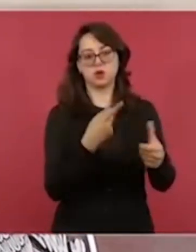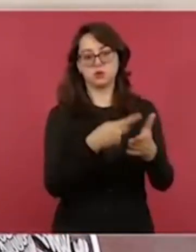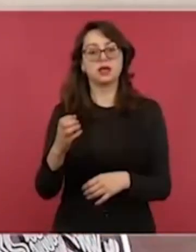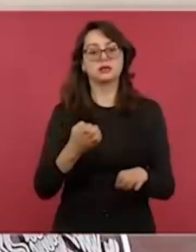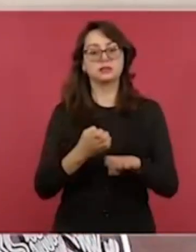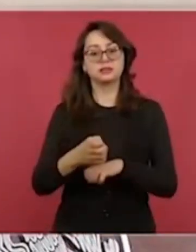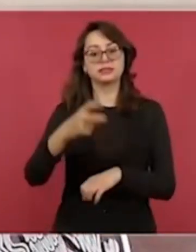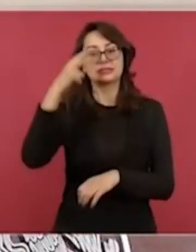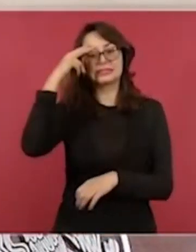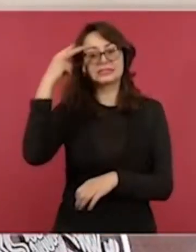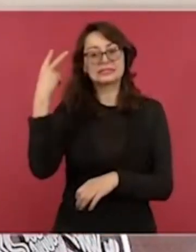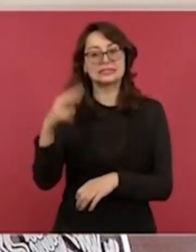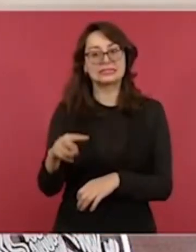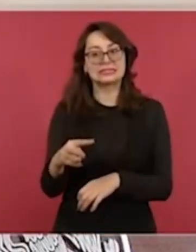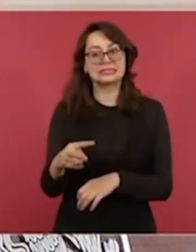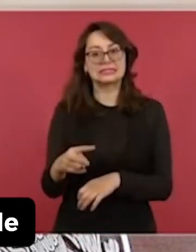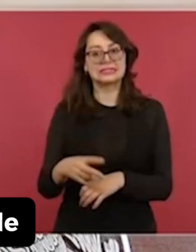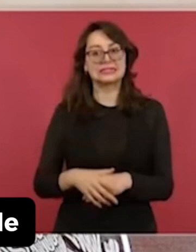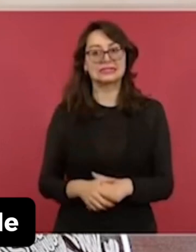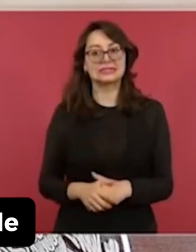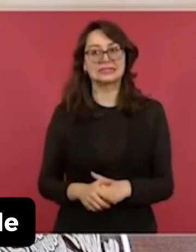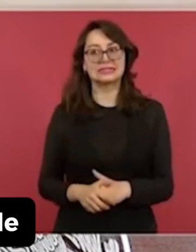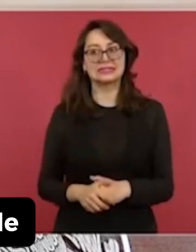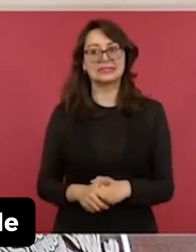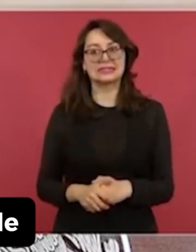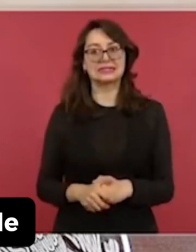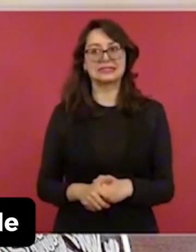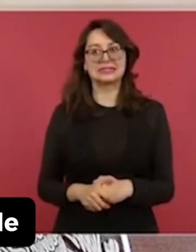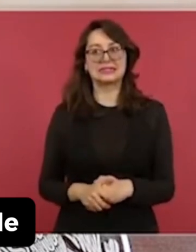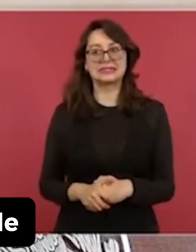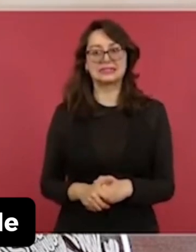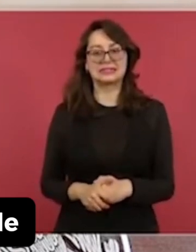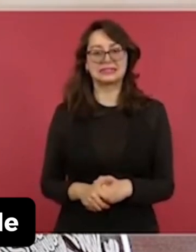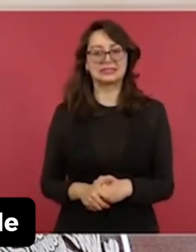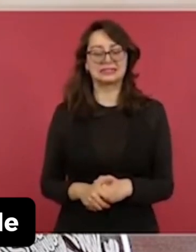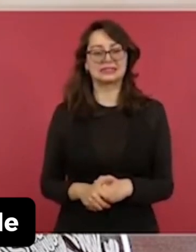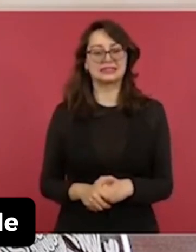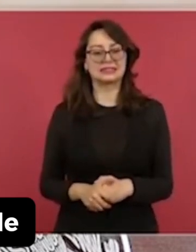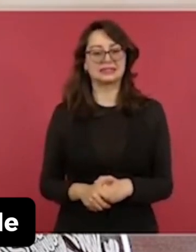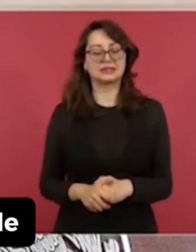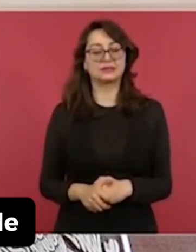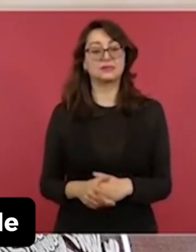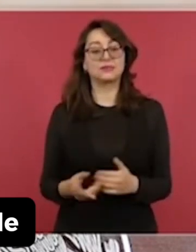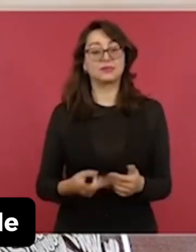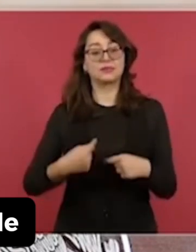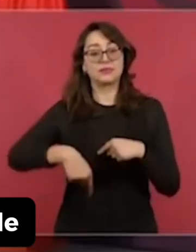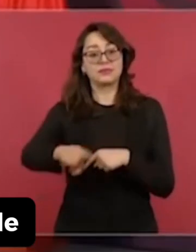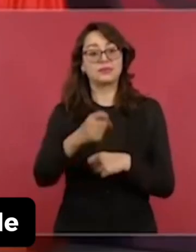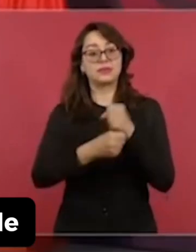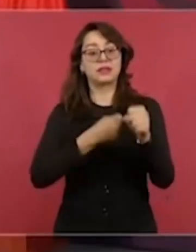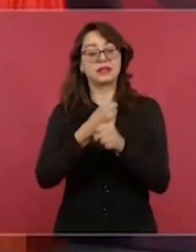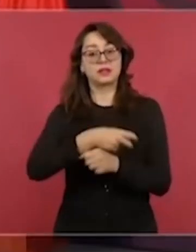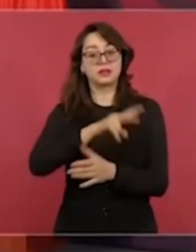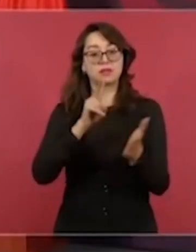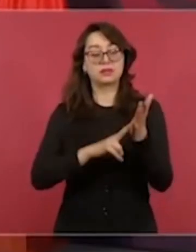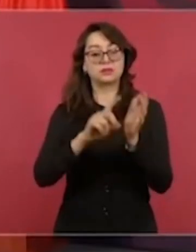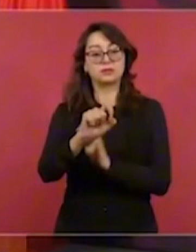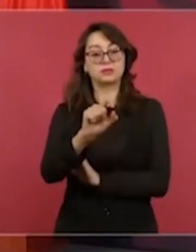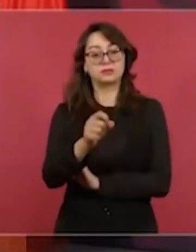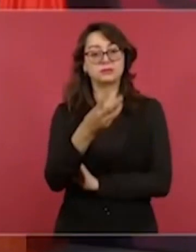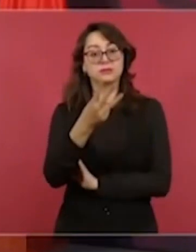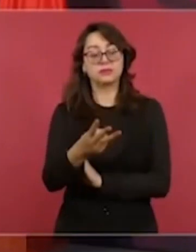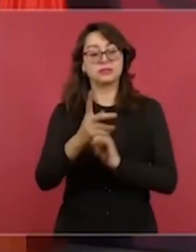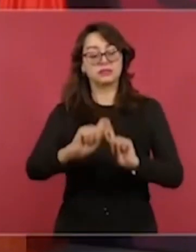médica la intención es que para el 2023 hayamos logrado darles bases a más de eh